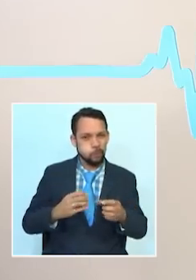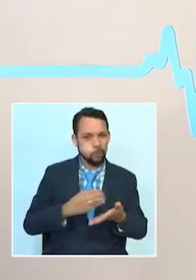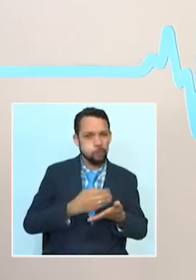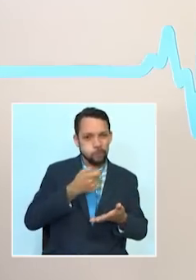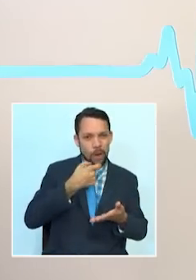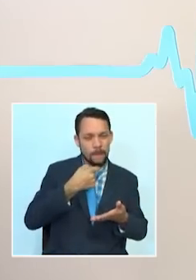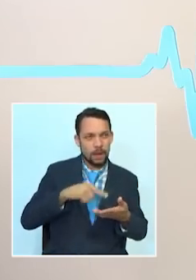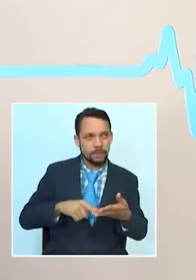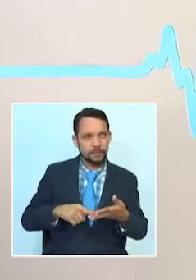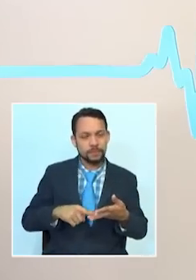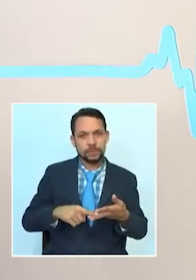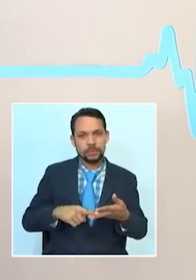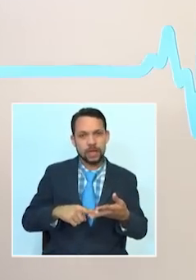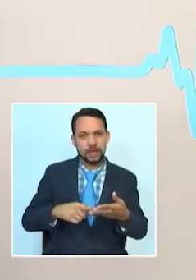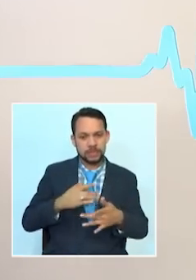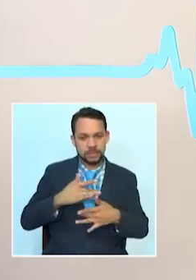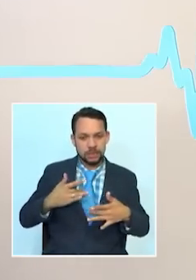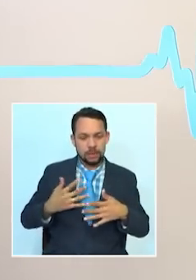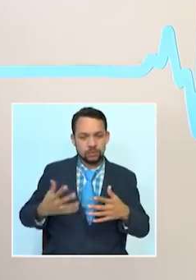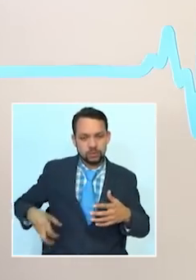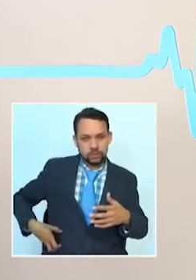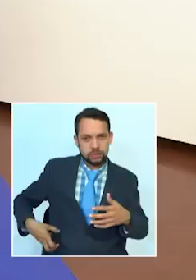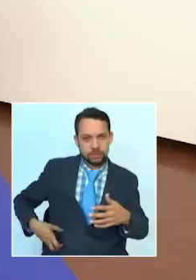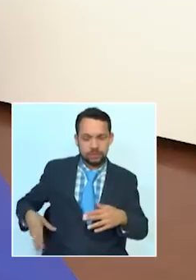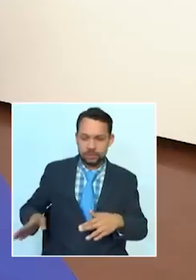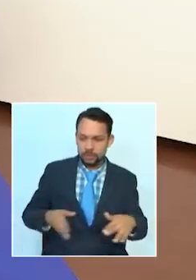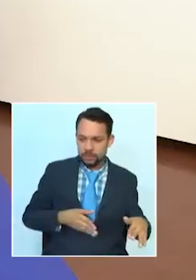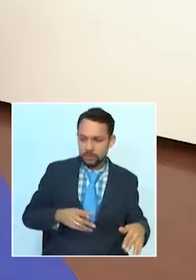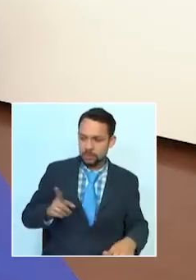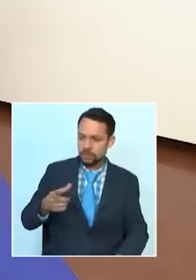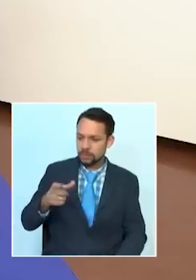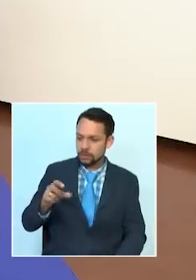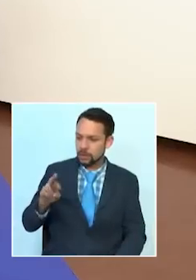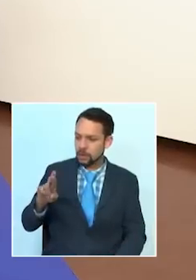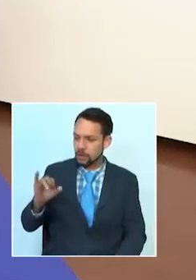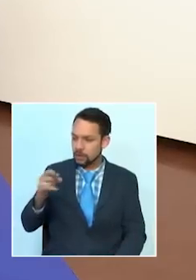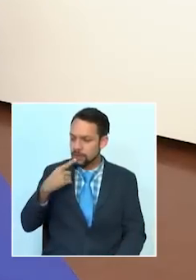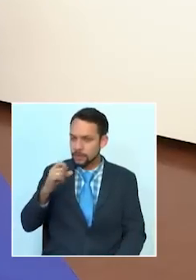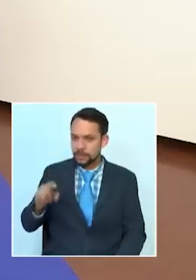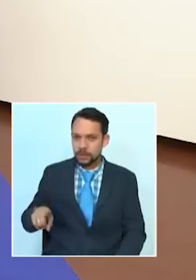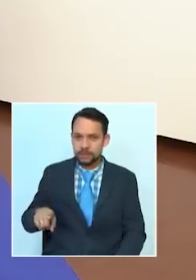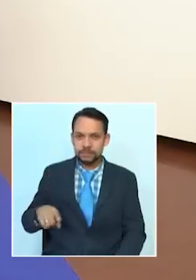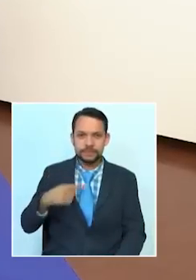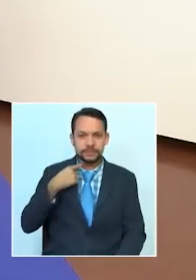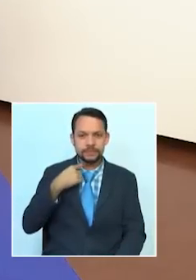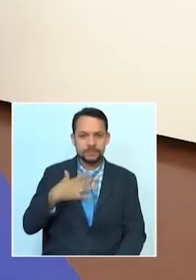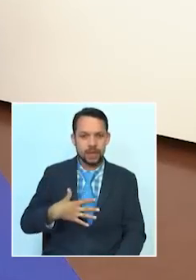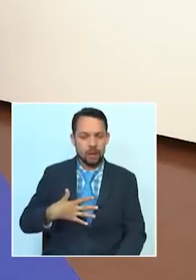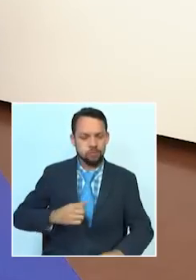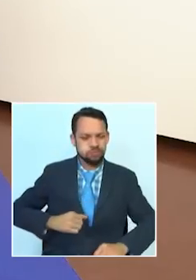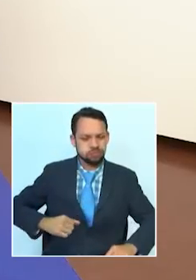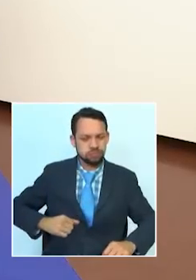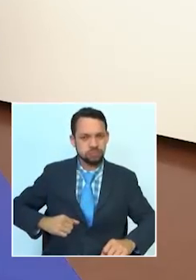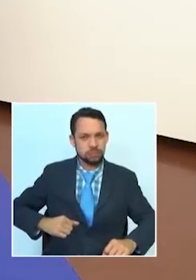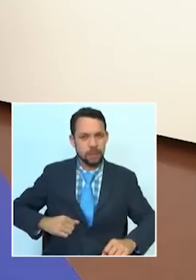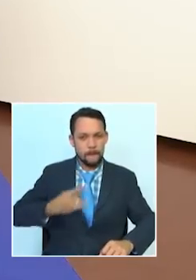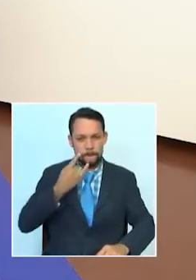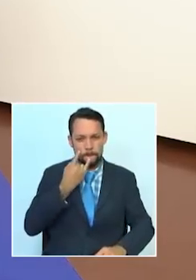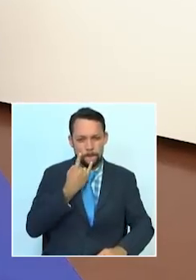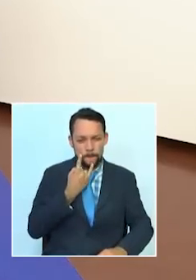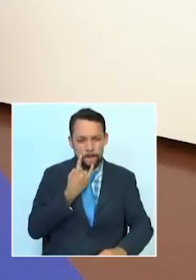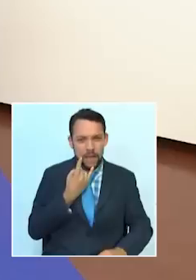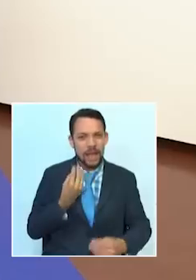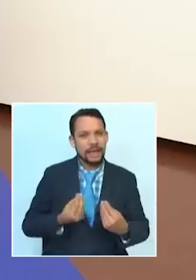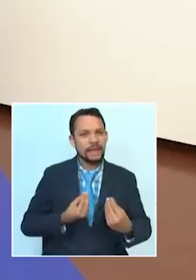parte del sistema renal Gloria Isabel Torres el hipotiroidismo produce resequedad Y qué podemos